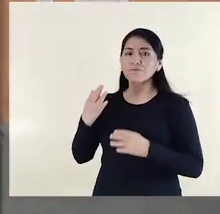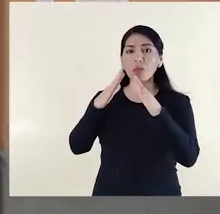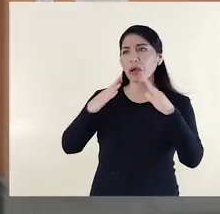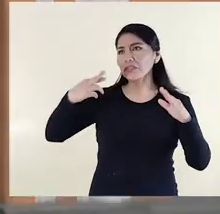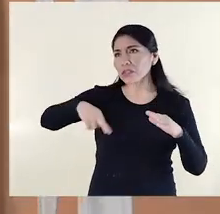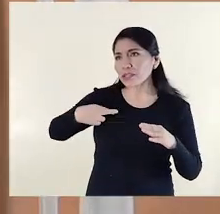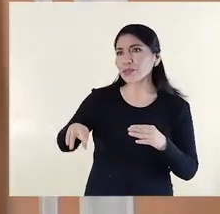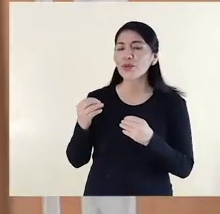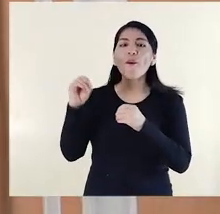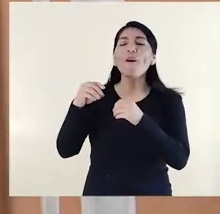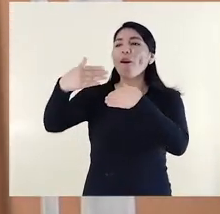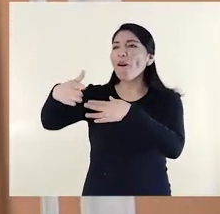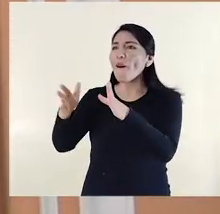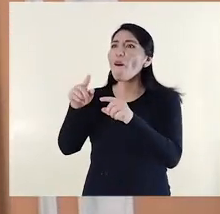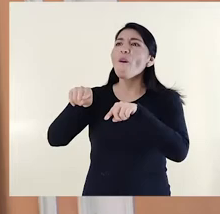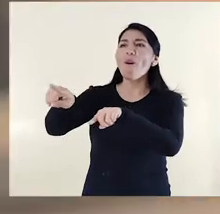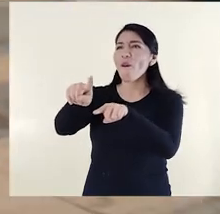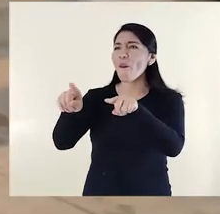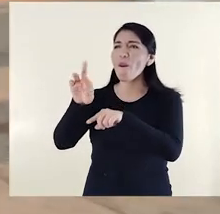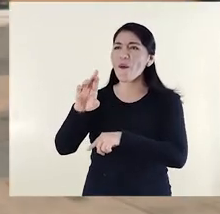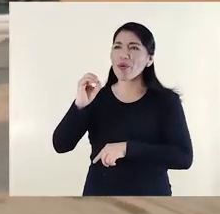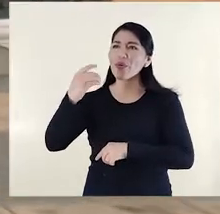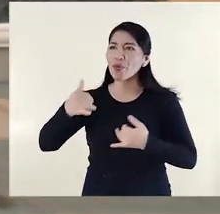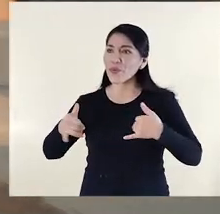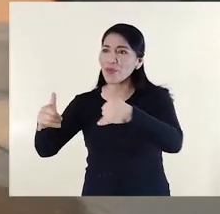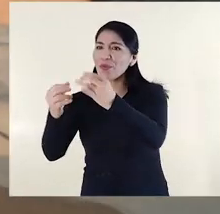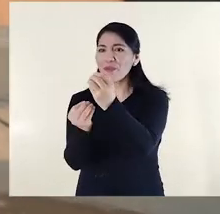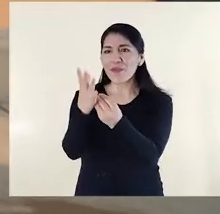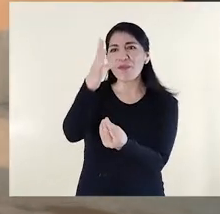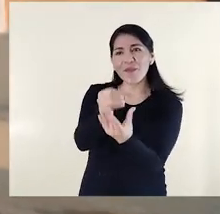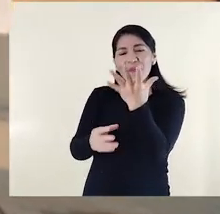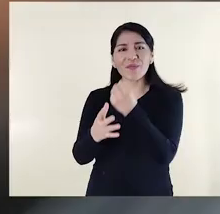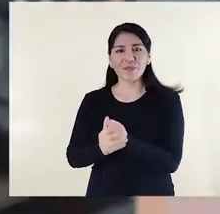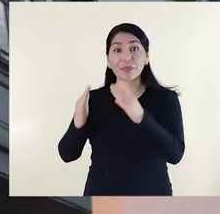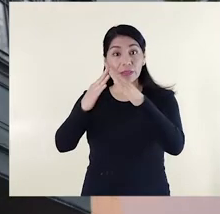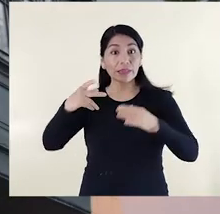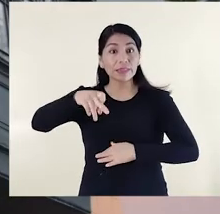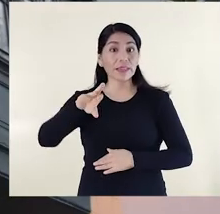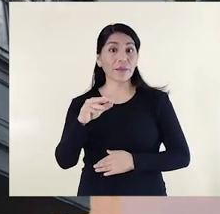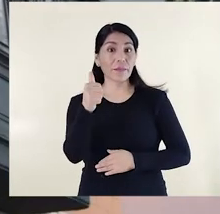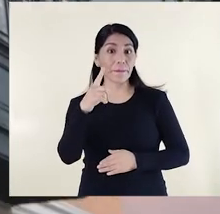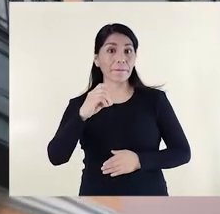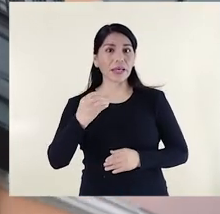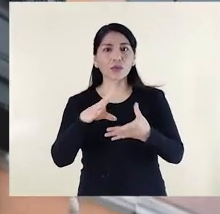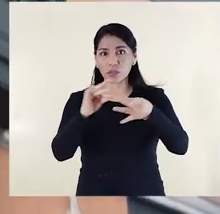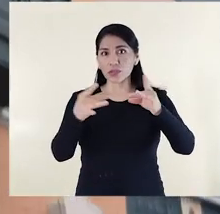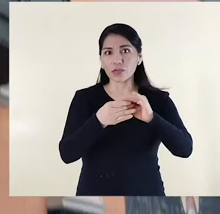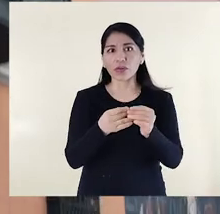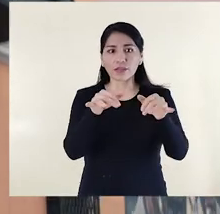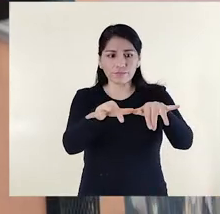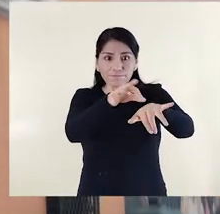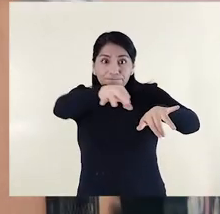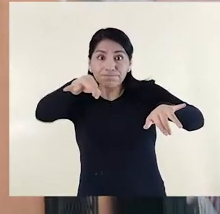de convento o un ambiente de una casa de recreo rococó con bugambilias campestres. La Casa Prado, un patrimonio